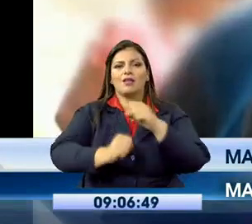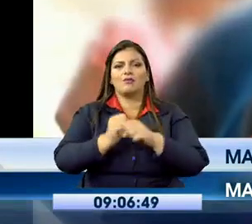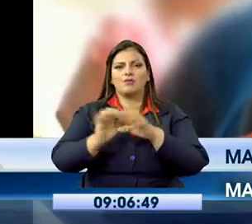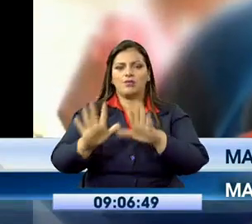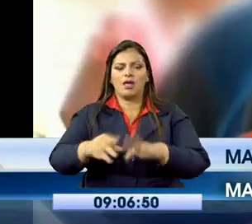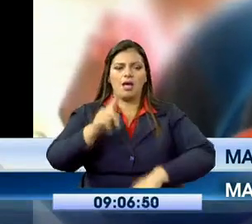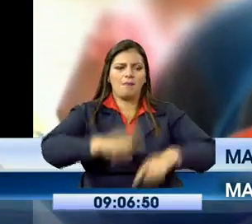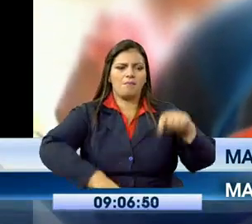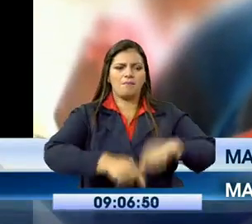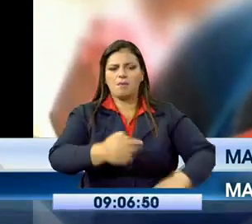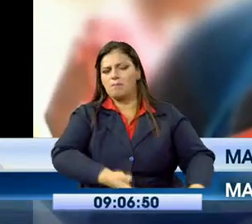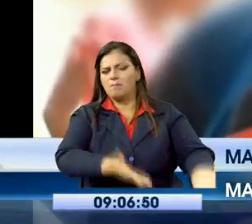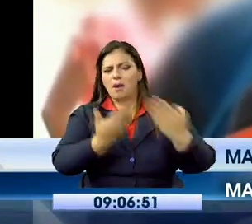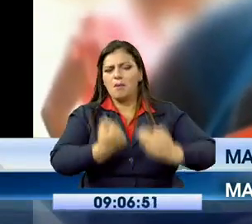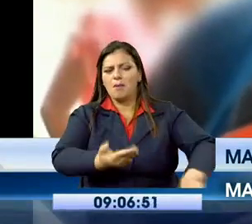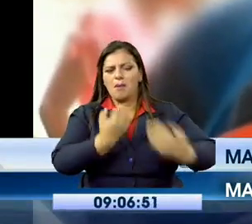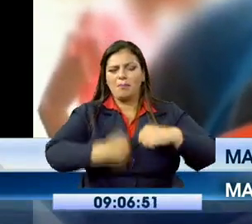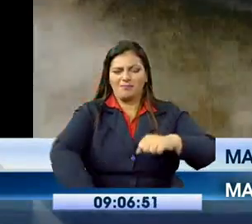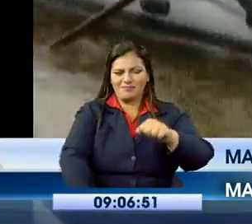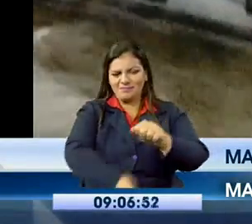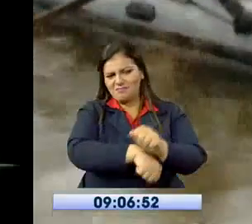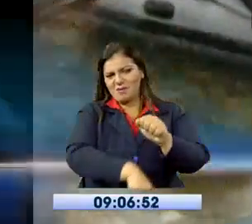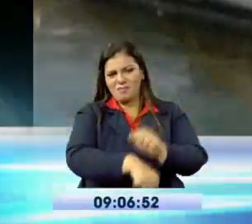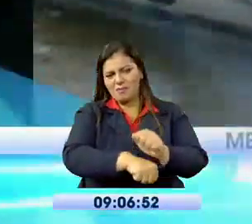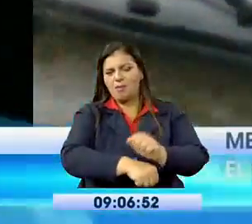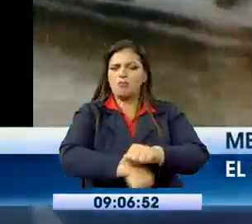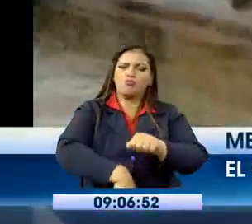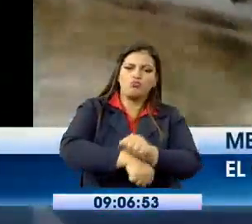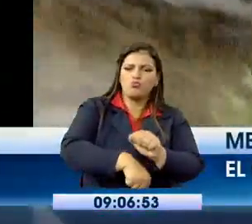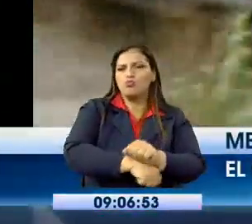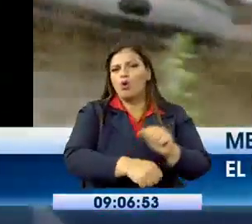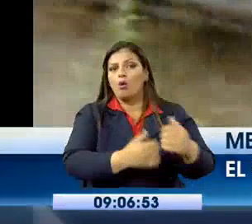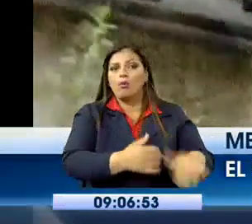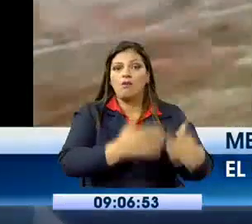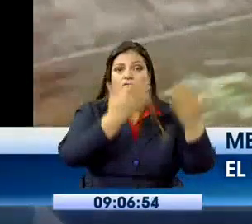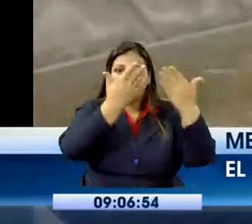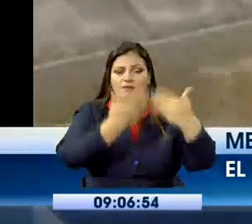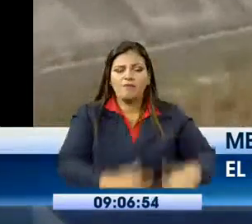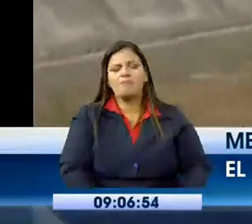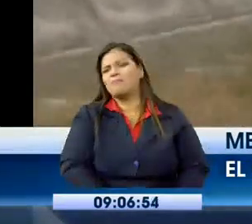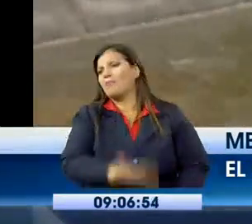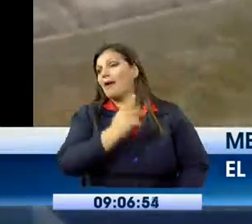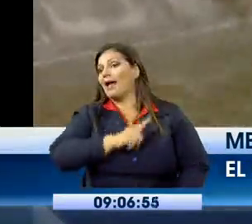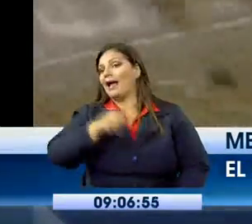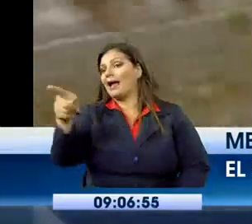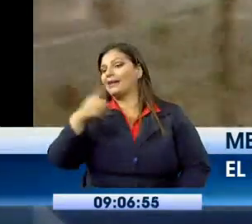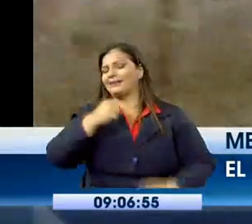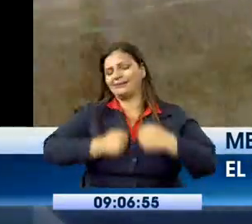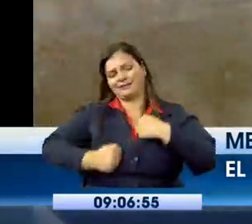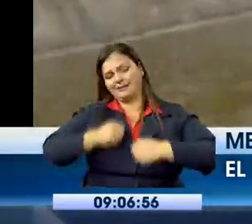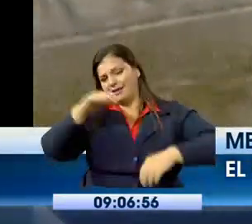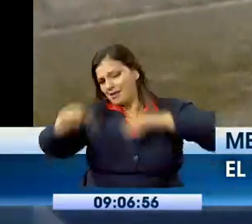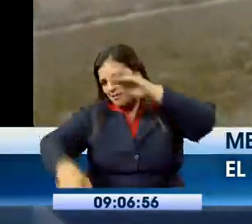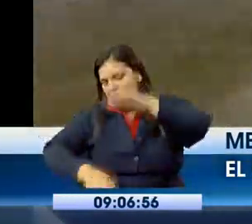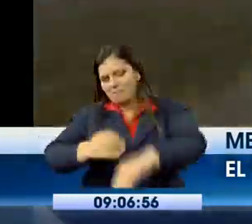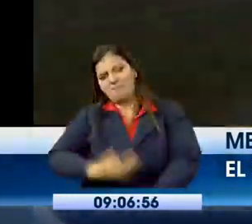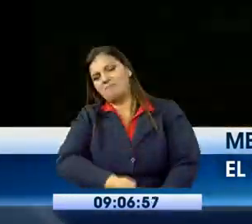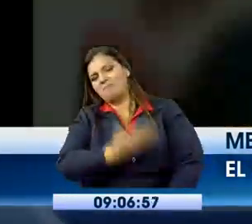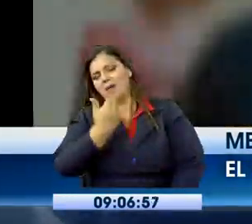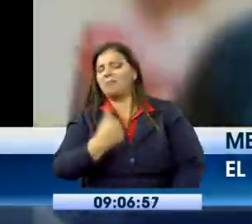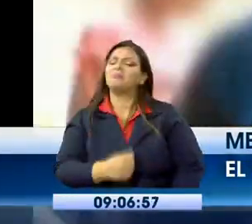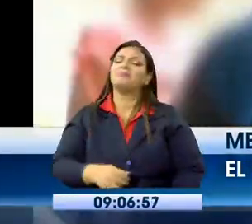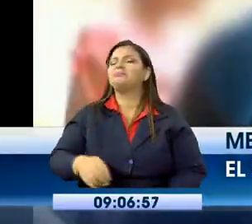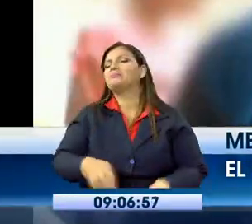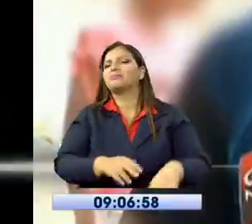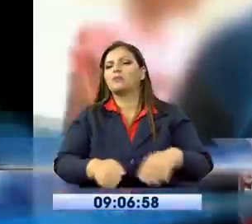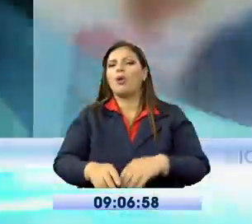Han estado jugando entre ellos que queriéndolo tirar el uno al otro, ya, pero ha habido un niño que lo ha cogido y lo ha empujado. Pero ya